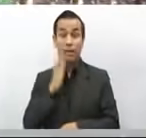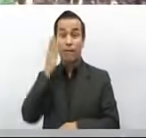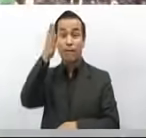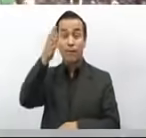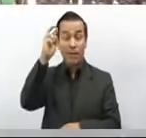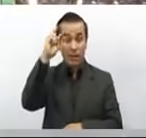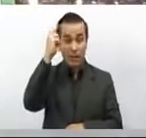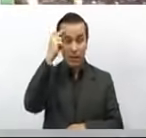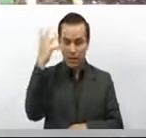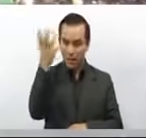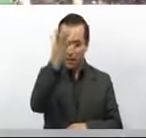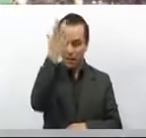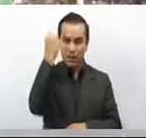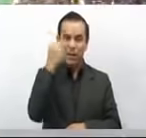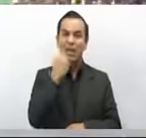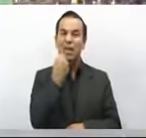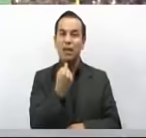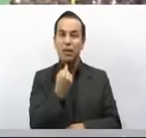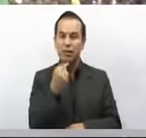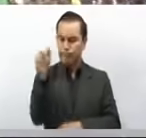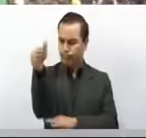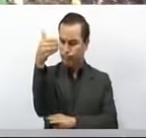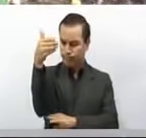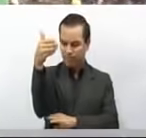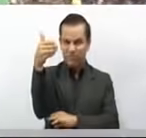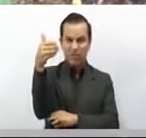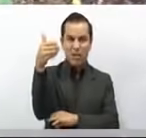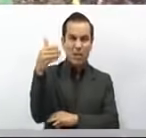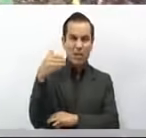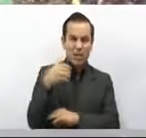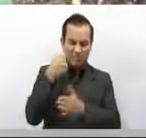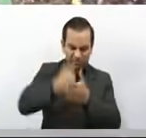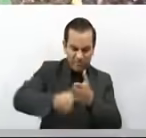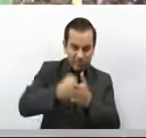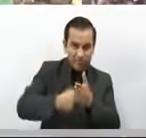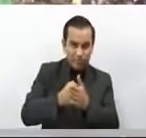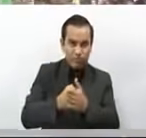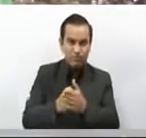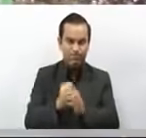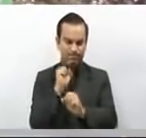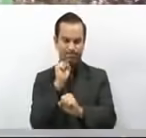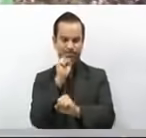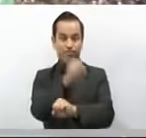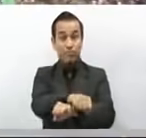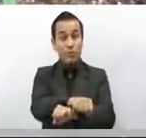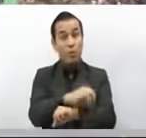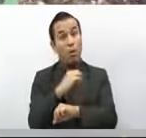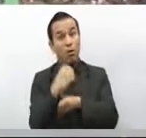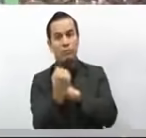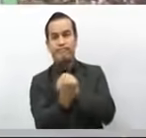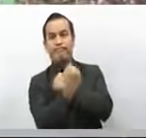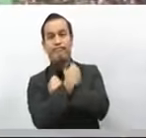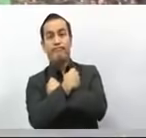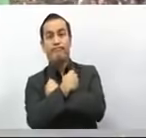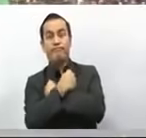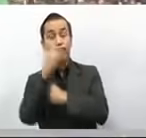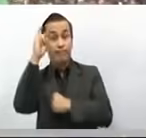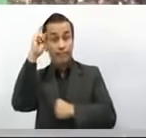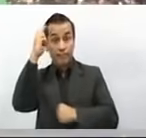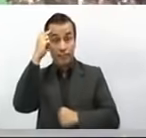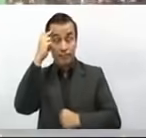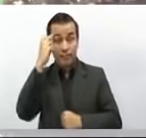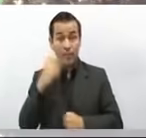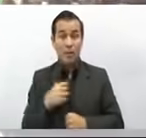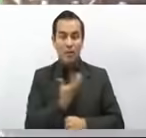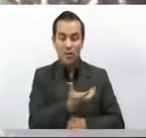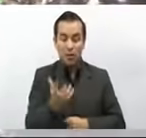triunfar. Por mi bandera lucharé con orgullo hasta conseguir vencer o morir. Este es el lema del